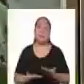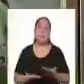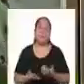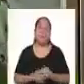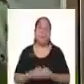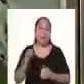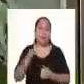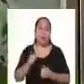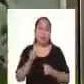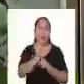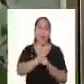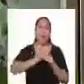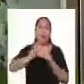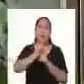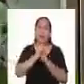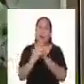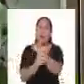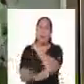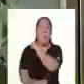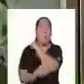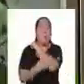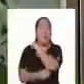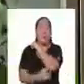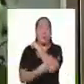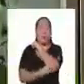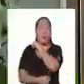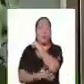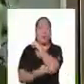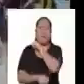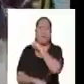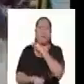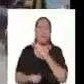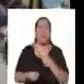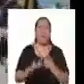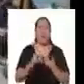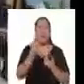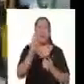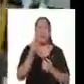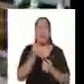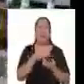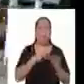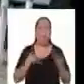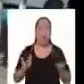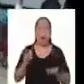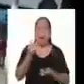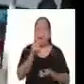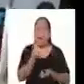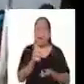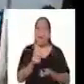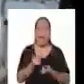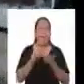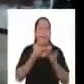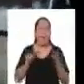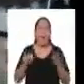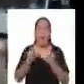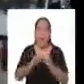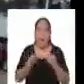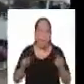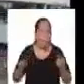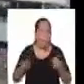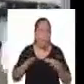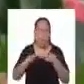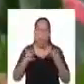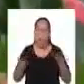Entonces es una sociedad que está muy empobrecida, con recursos que escasean por todas partes, y donde probablemente